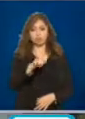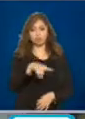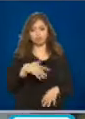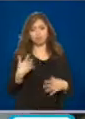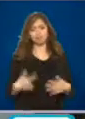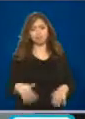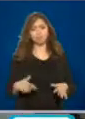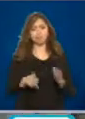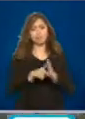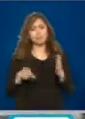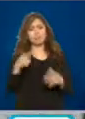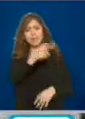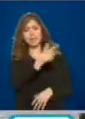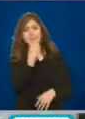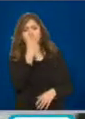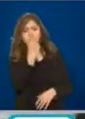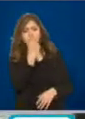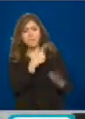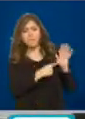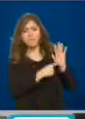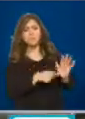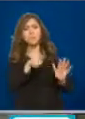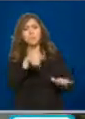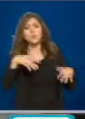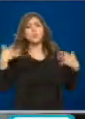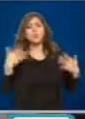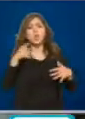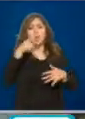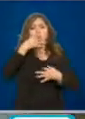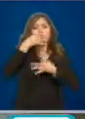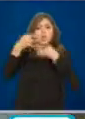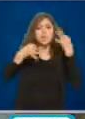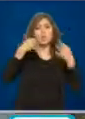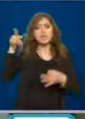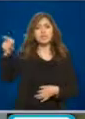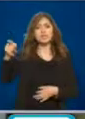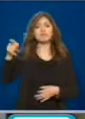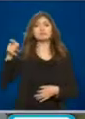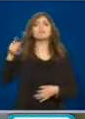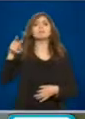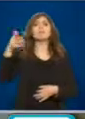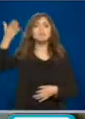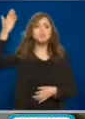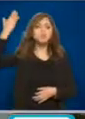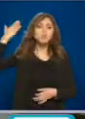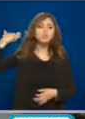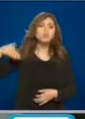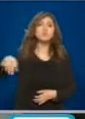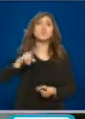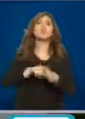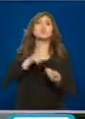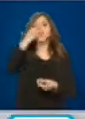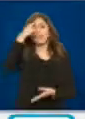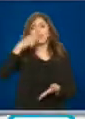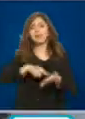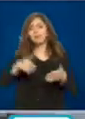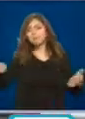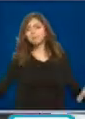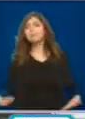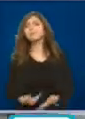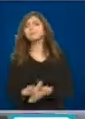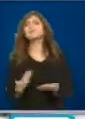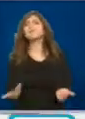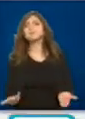gran periodista de la televisión, el maestro de los noticieros de televisión, ¿Oriundo de dónde? ¿De